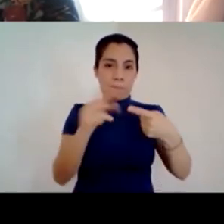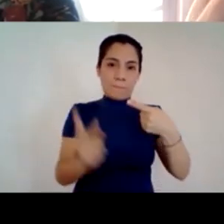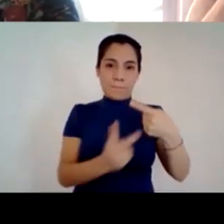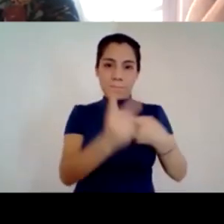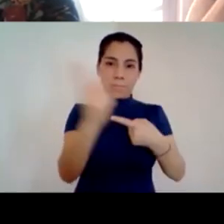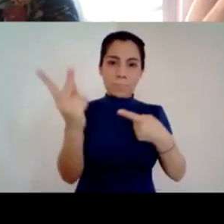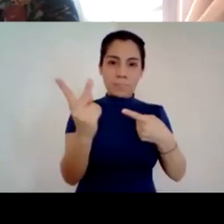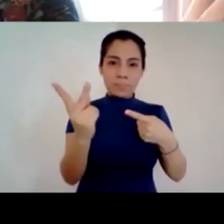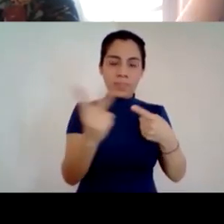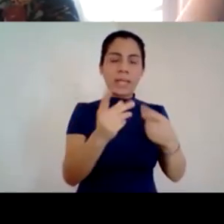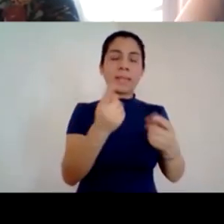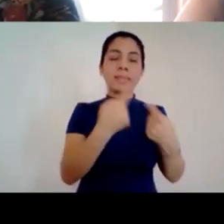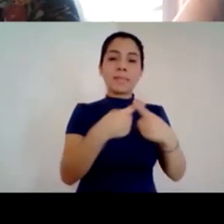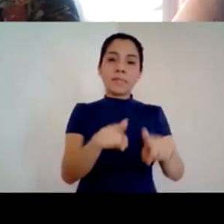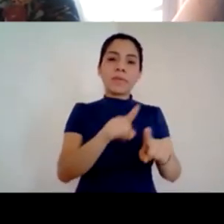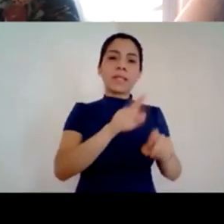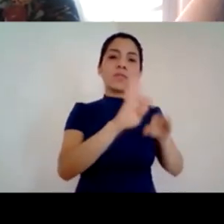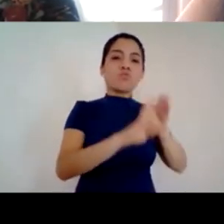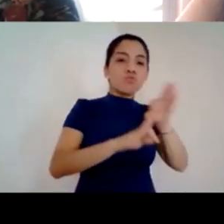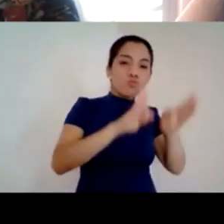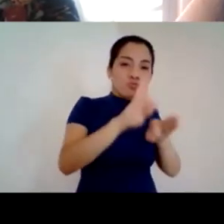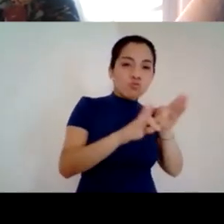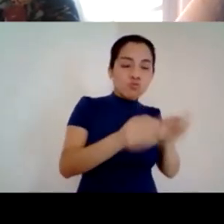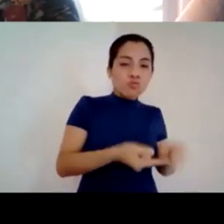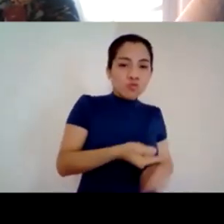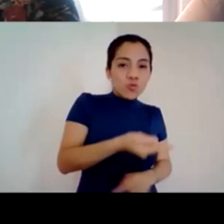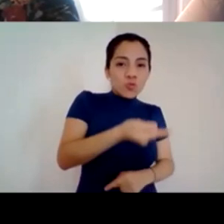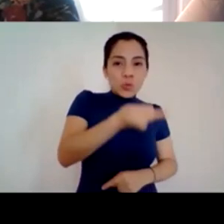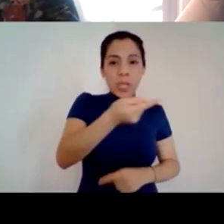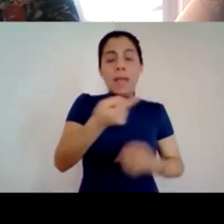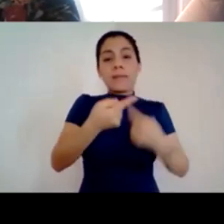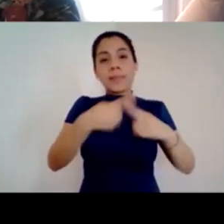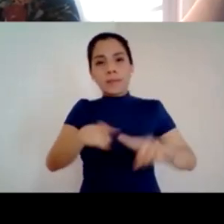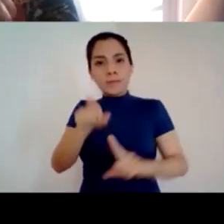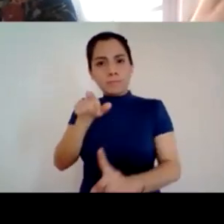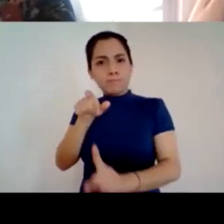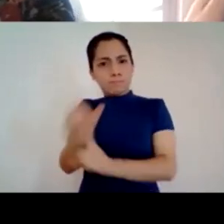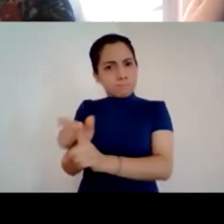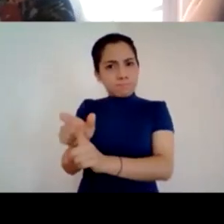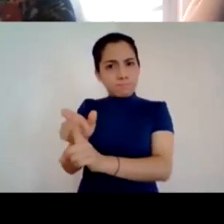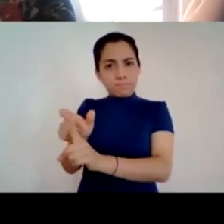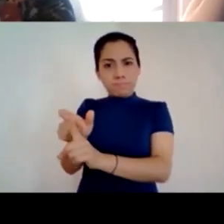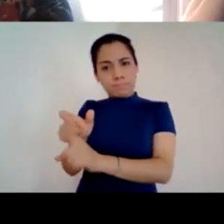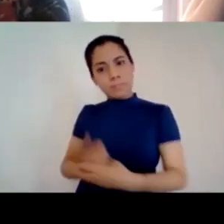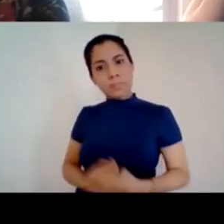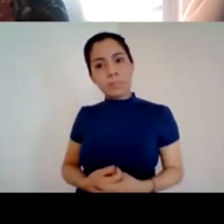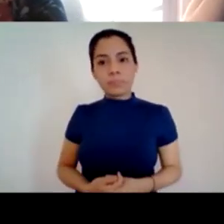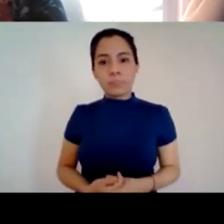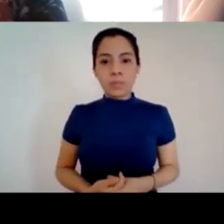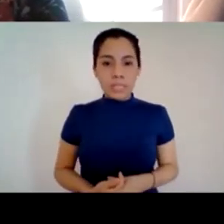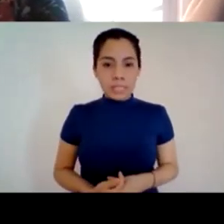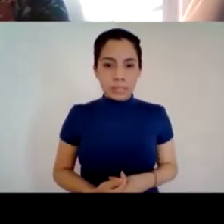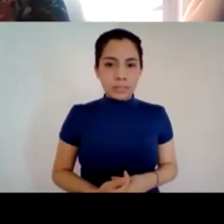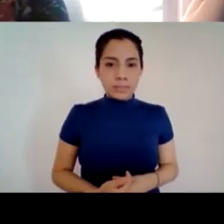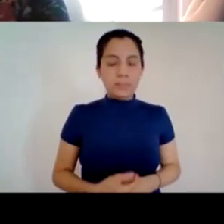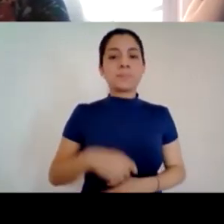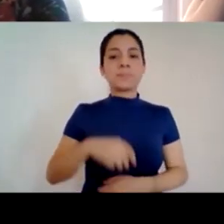Vale Alejandro entonces el propio Jacques Lacan